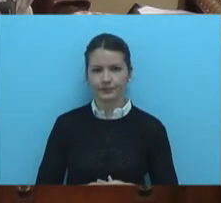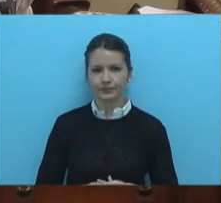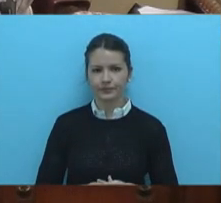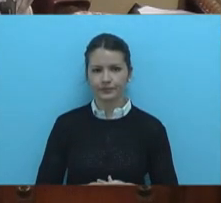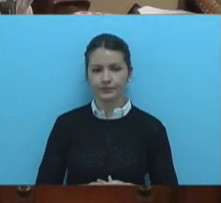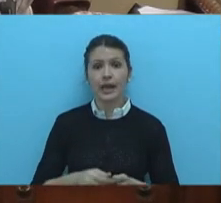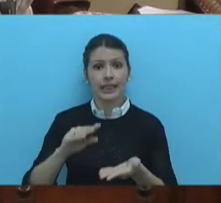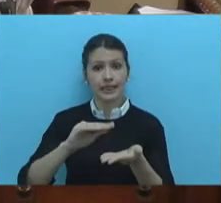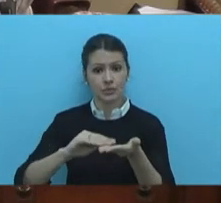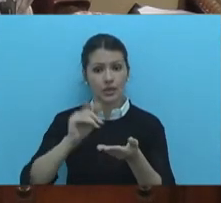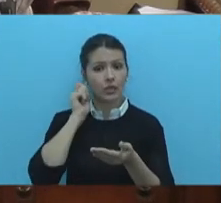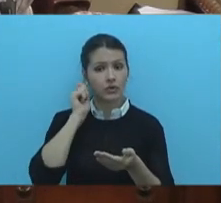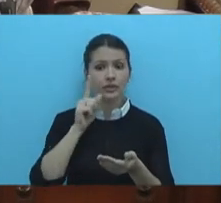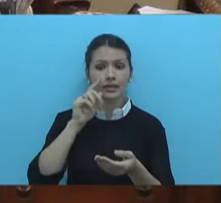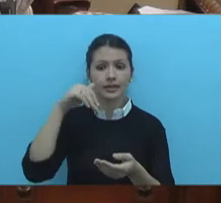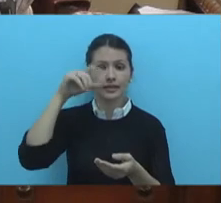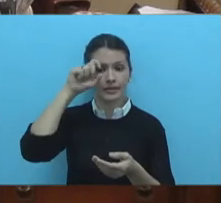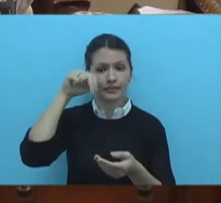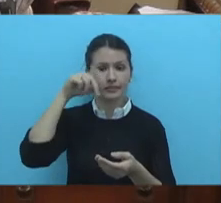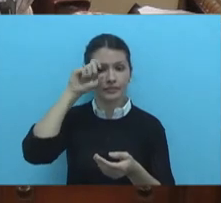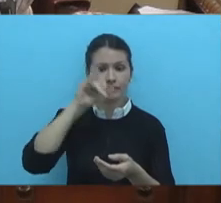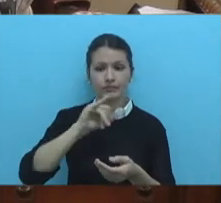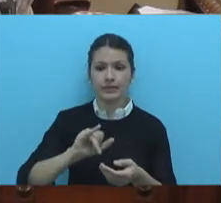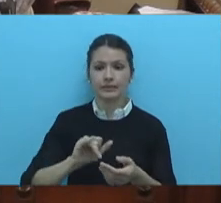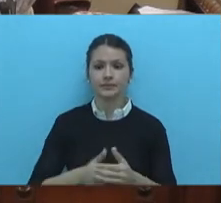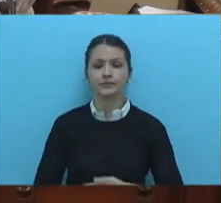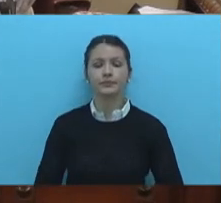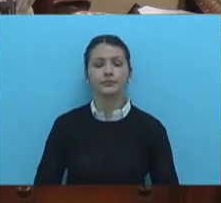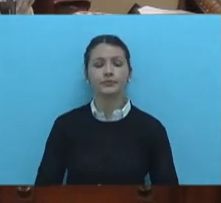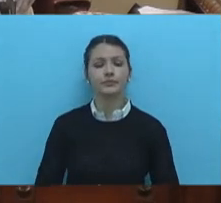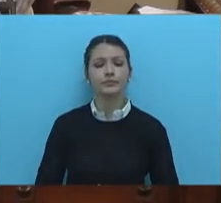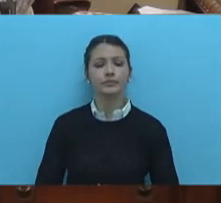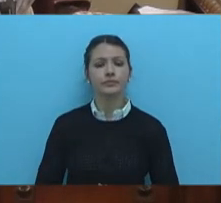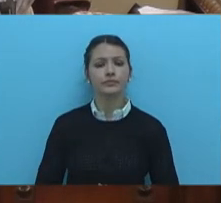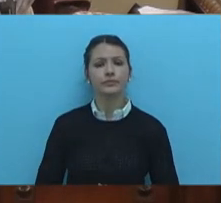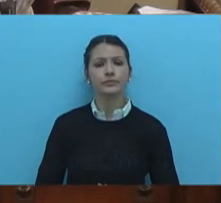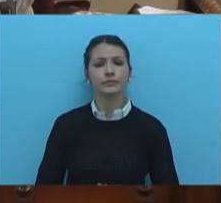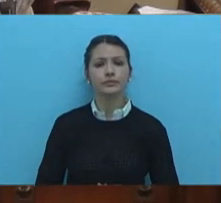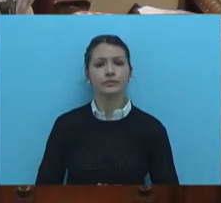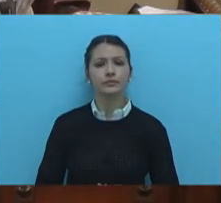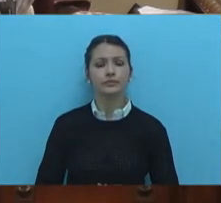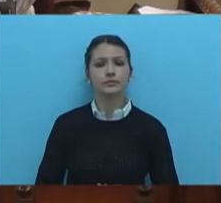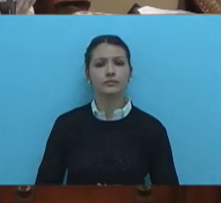Diputado Jiménez tiene la palabra. Lo que nosotros queremos con este proyecto es que